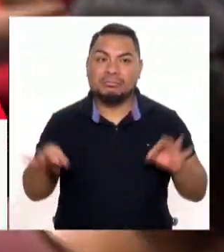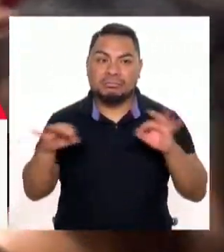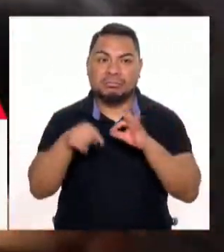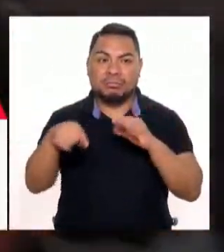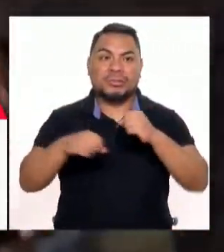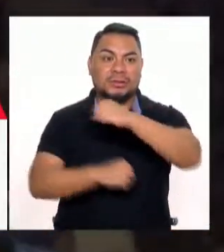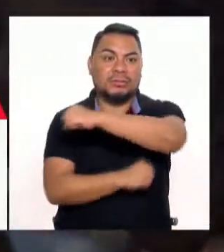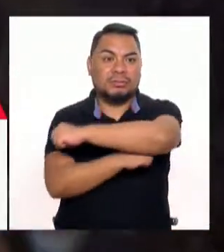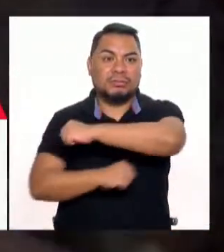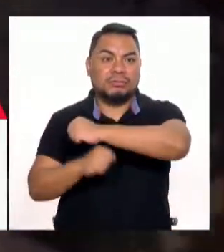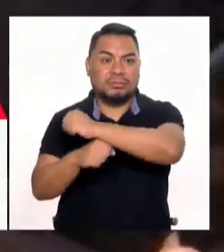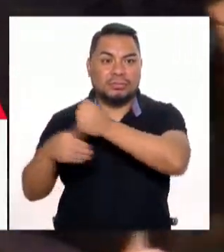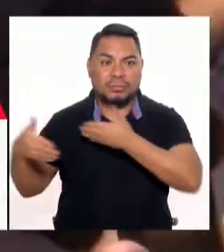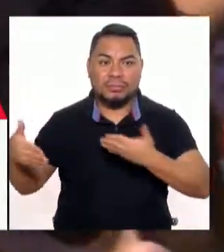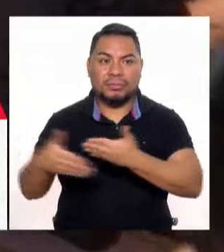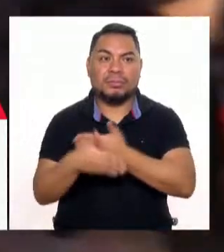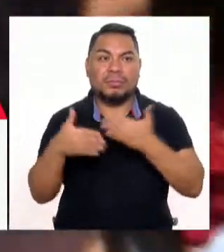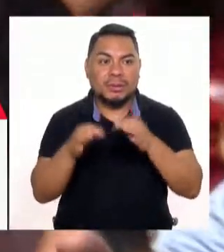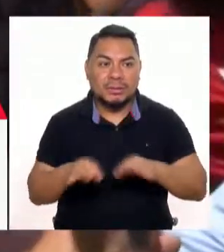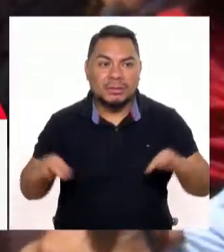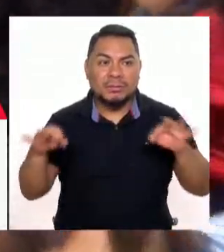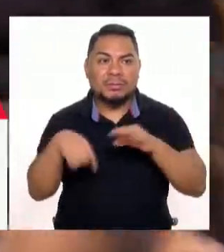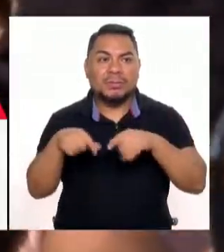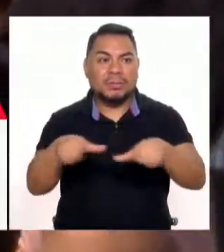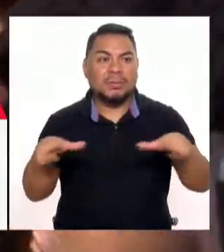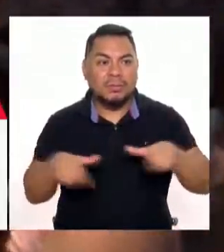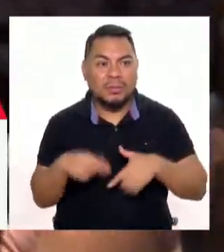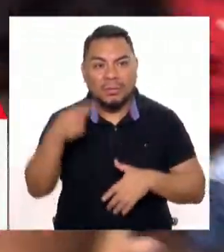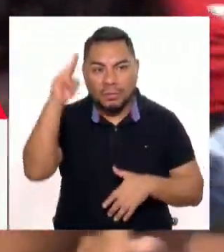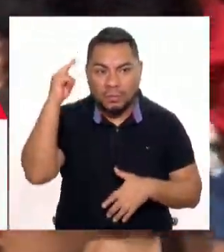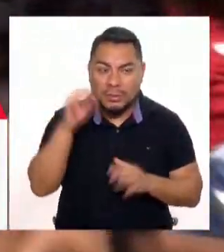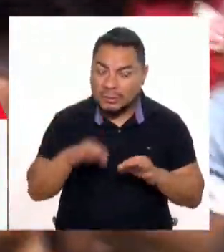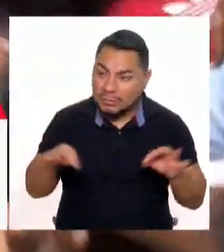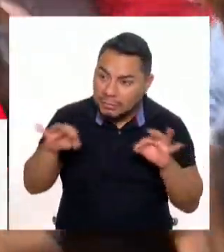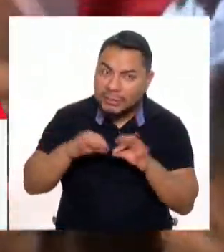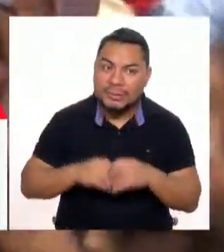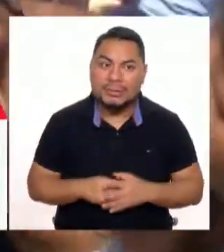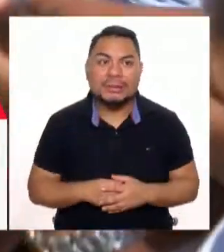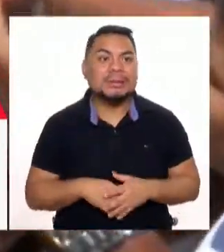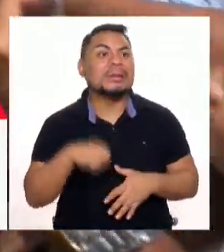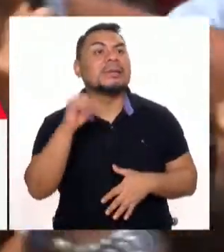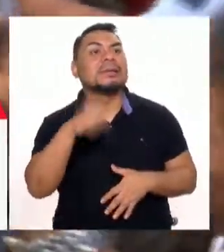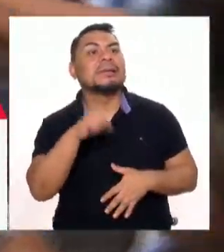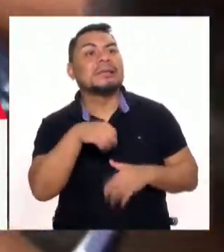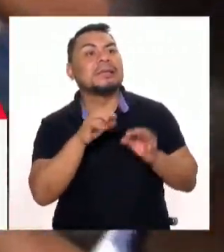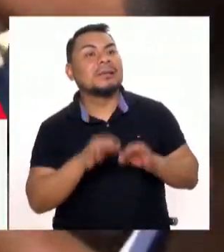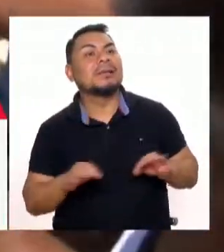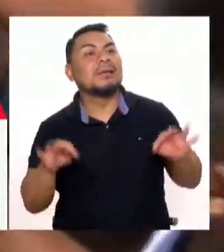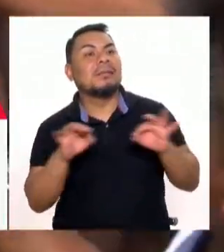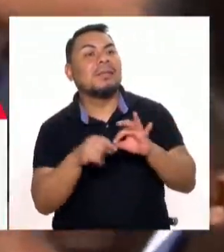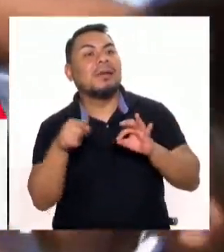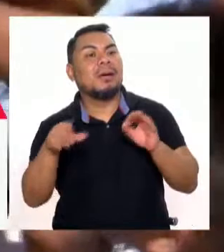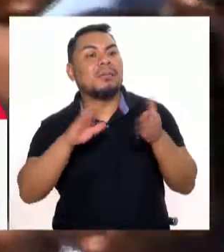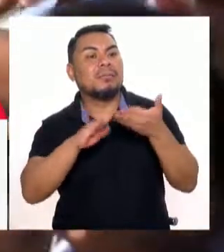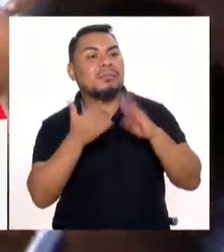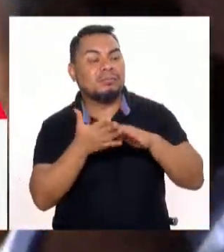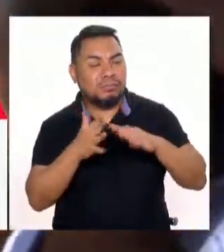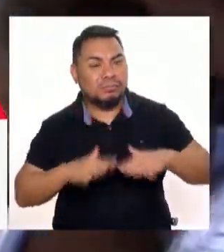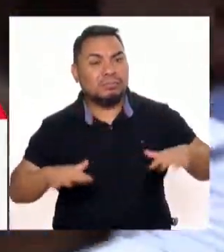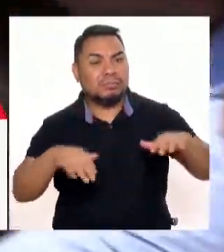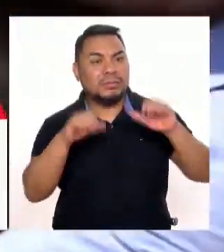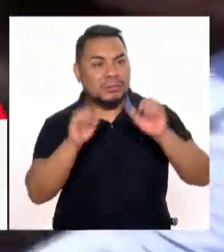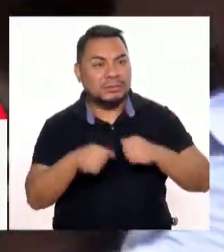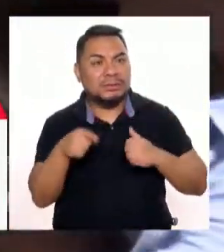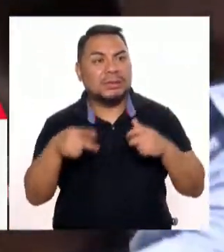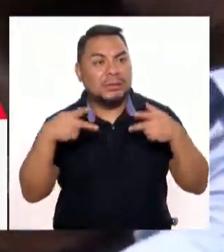este puente puente Salvador acá en esta parte de huánuco bueno importantísimo porque es un puente que conecta la población y sobre todo que